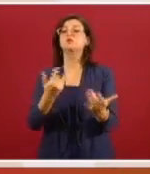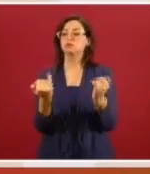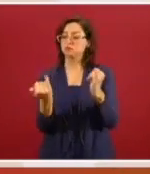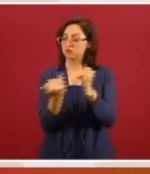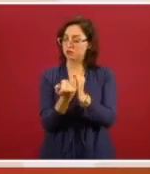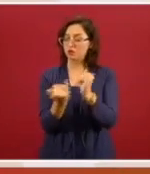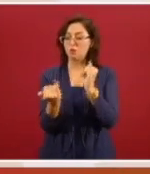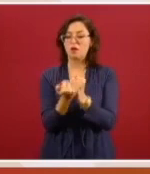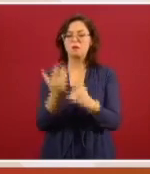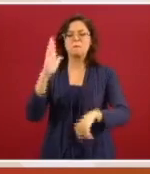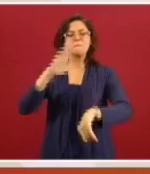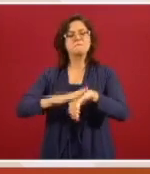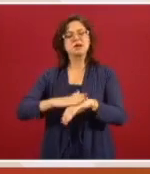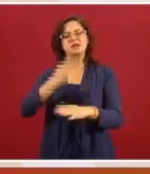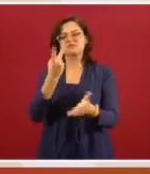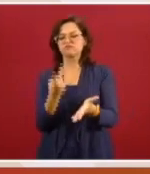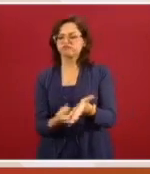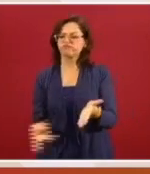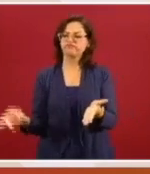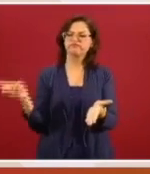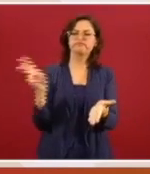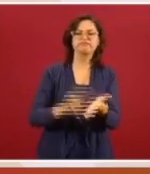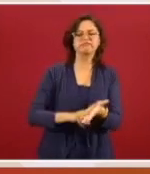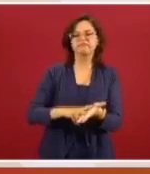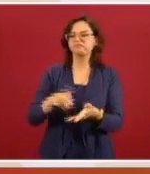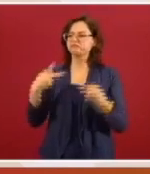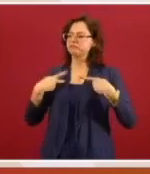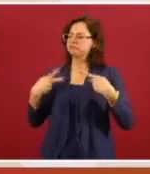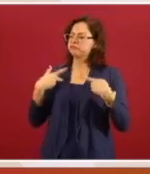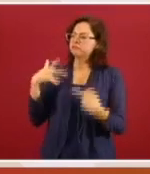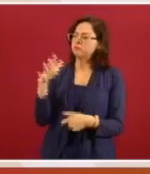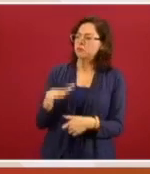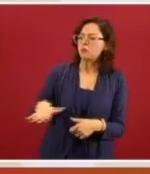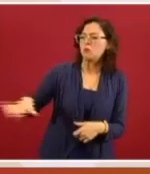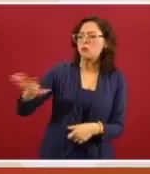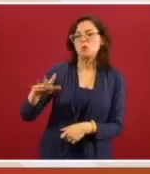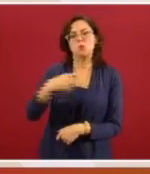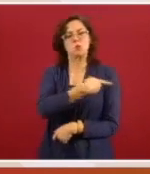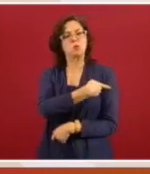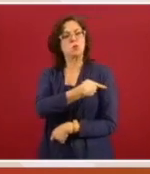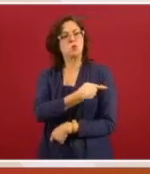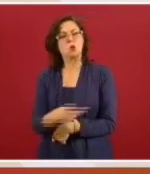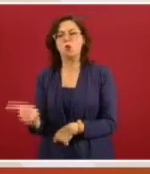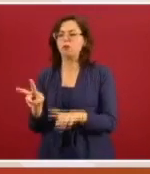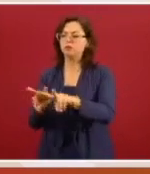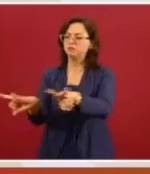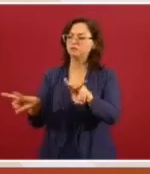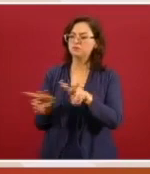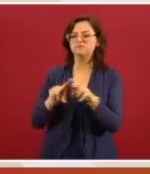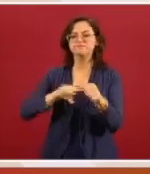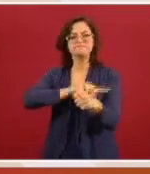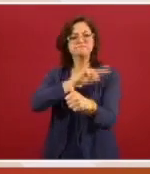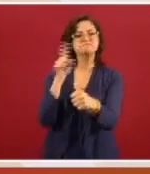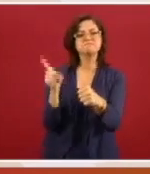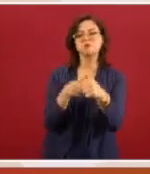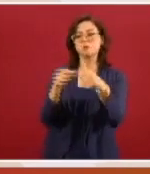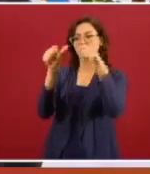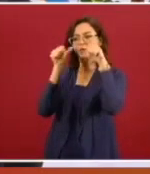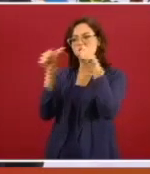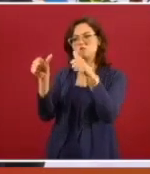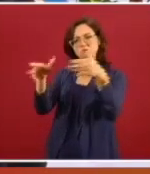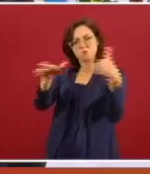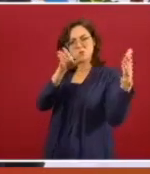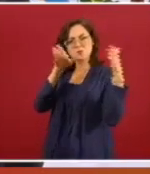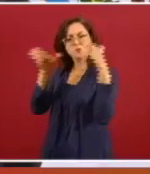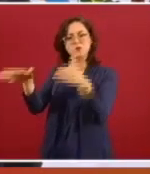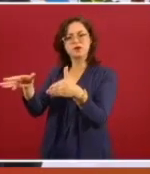destinadas a la población más pobre y vulnerable del país.